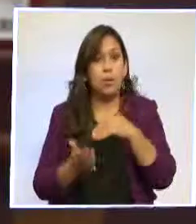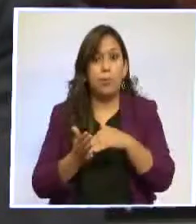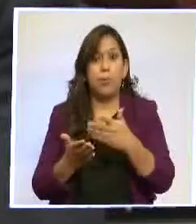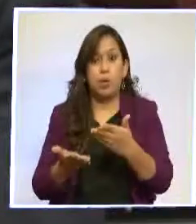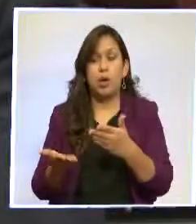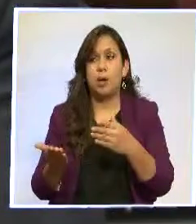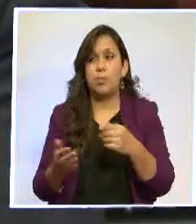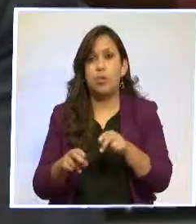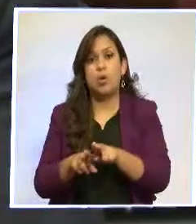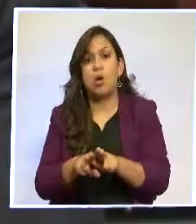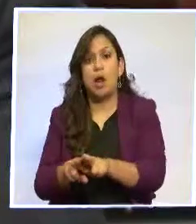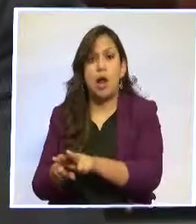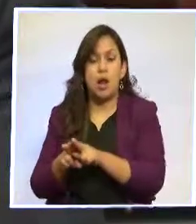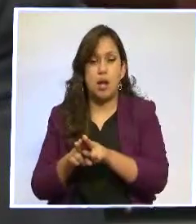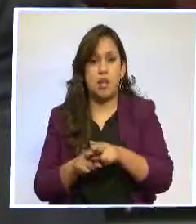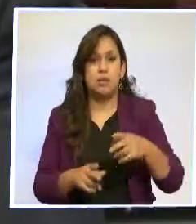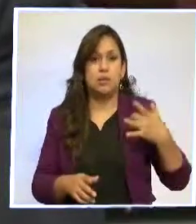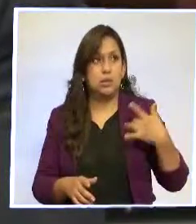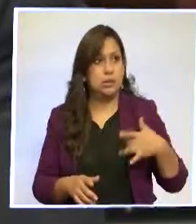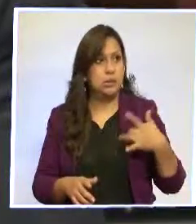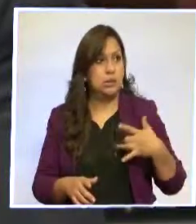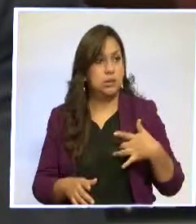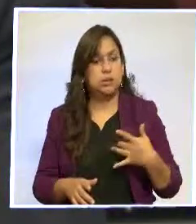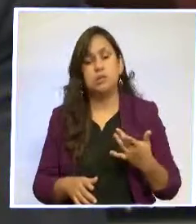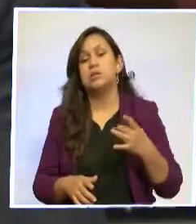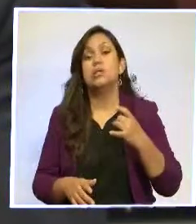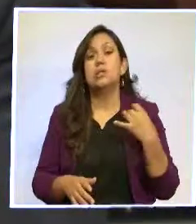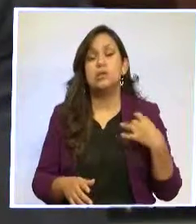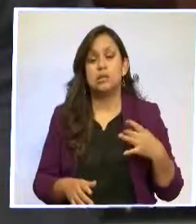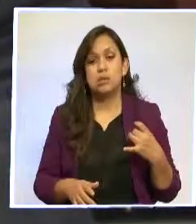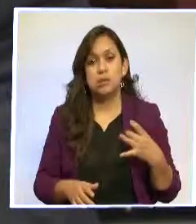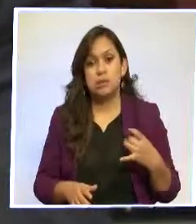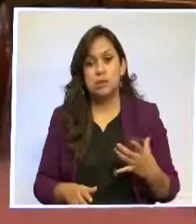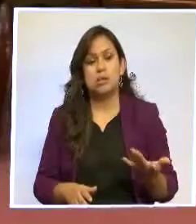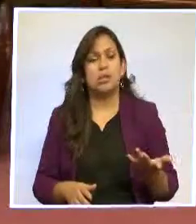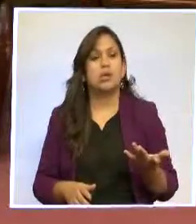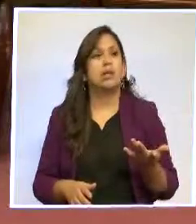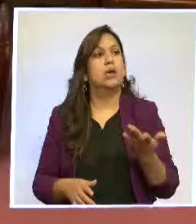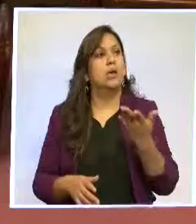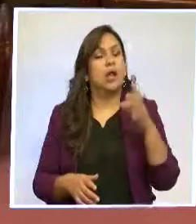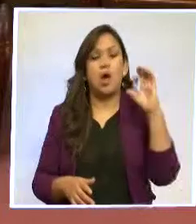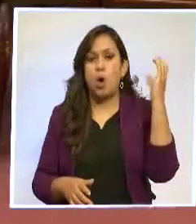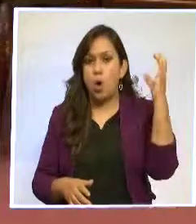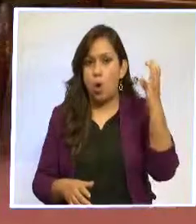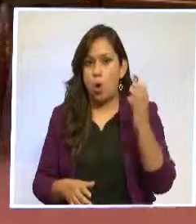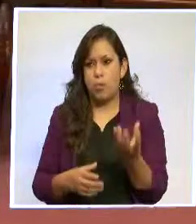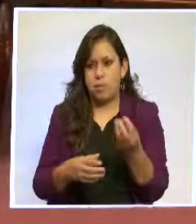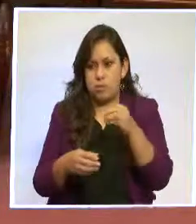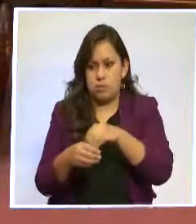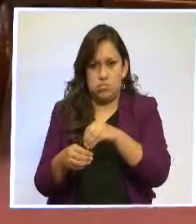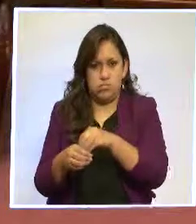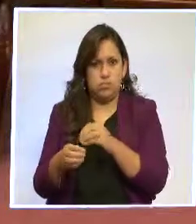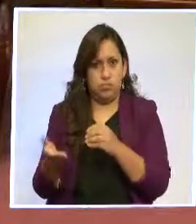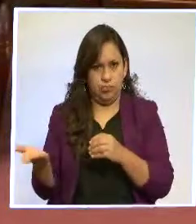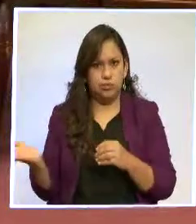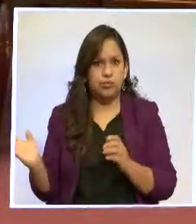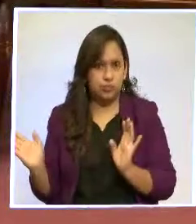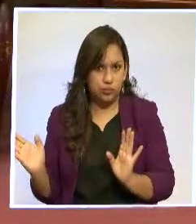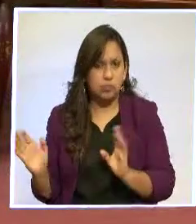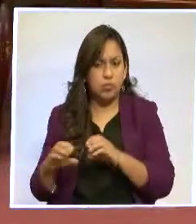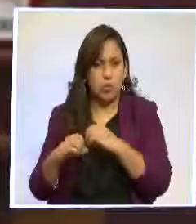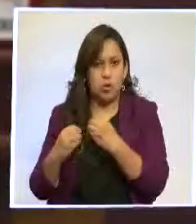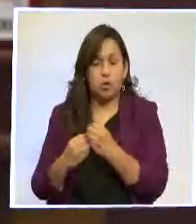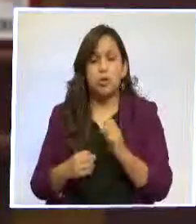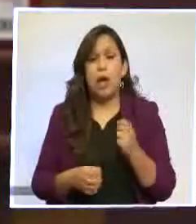Alianza del Pacífico, en donde está Chile, donde está México, donde está Colombia. Casi todos los países que están en el arco de del Pacífico, excepto